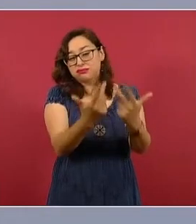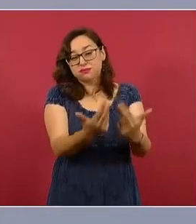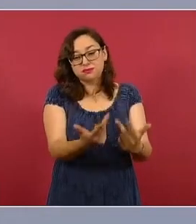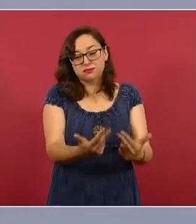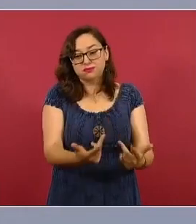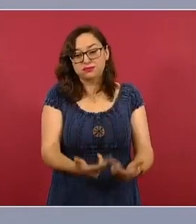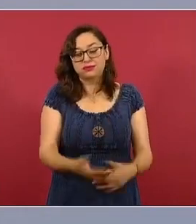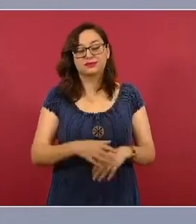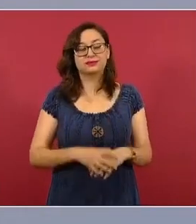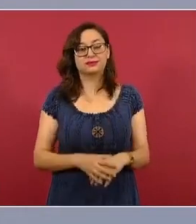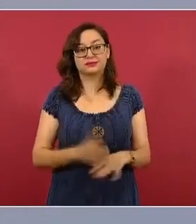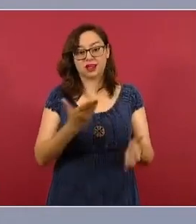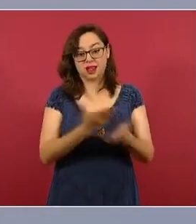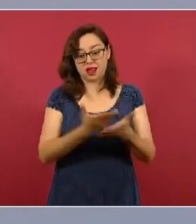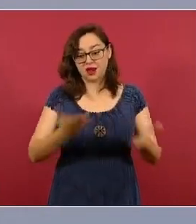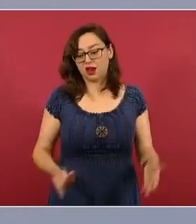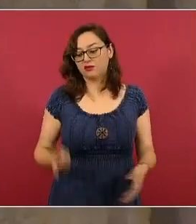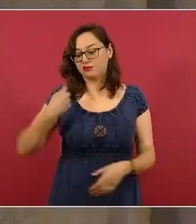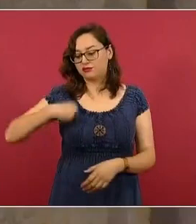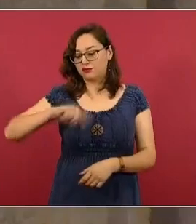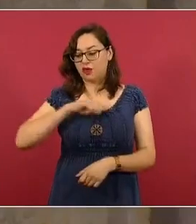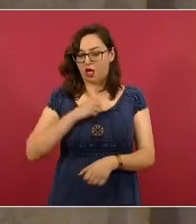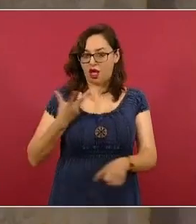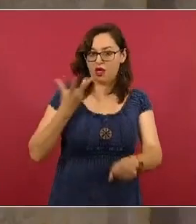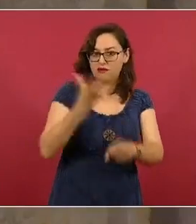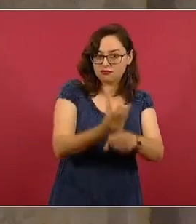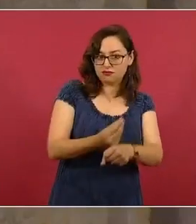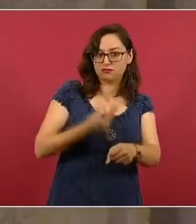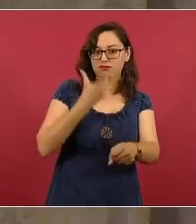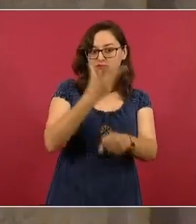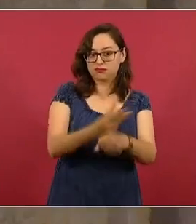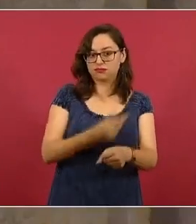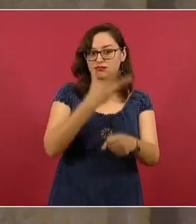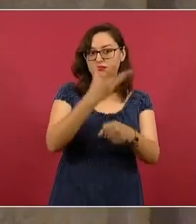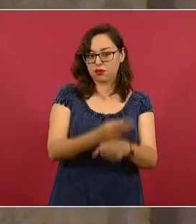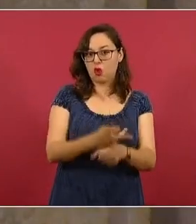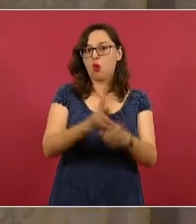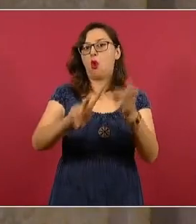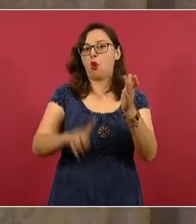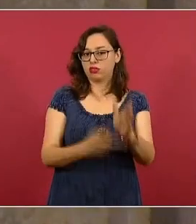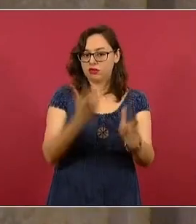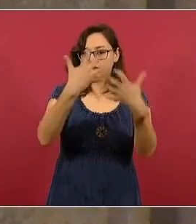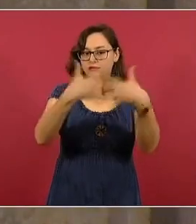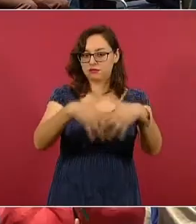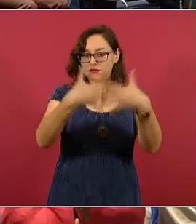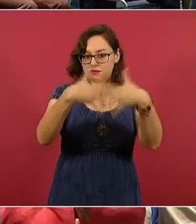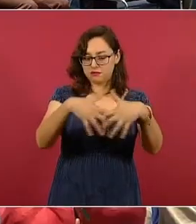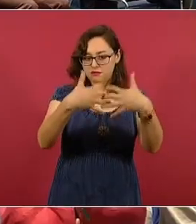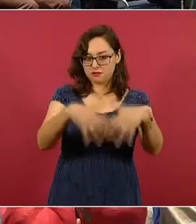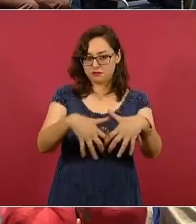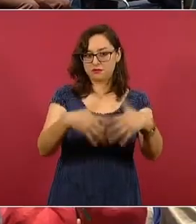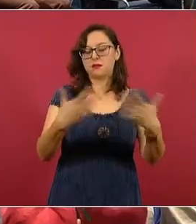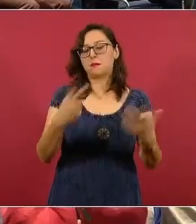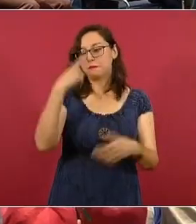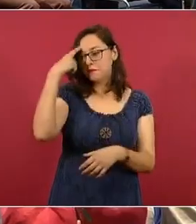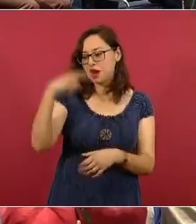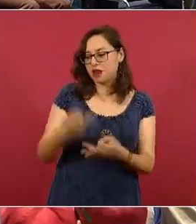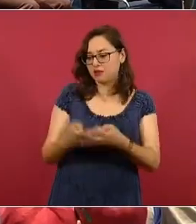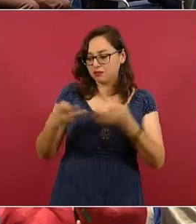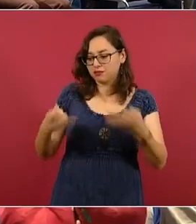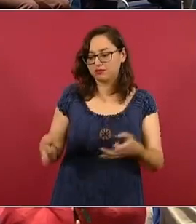Y con esas plantas estamos produciendo ya fertilizante. En el caso de